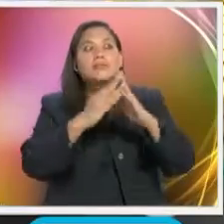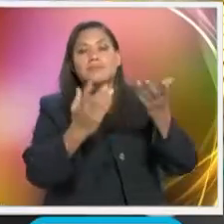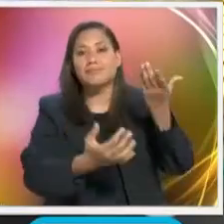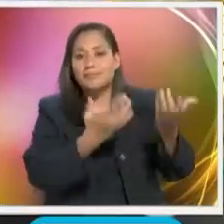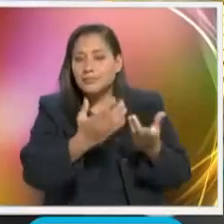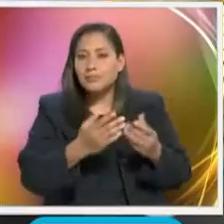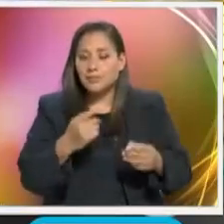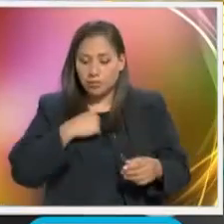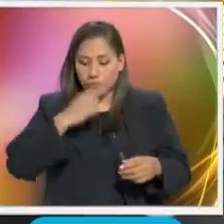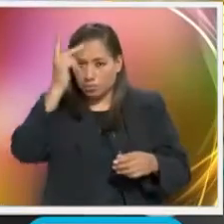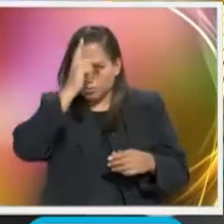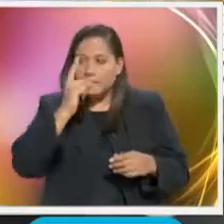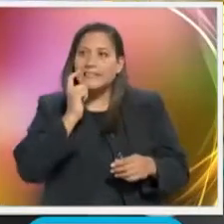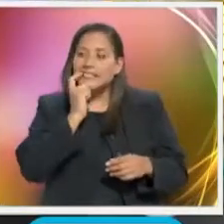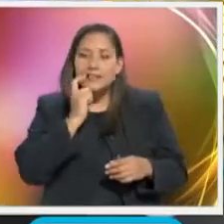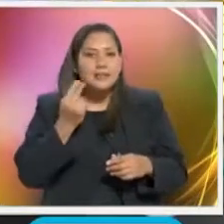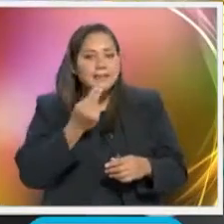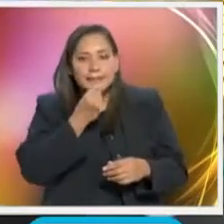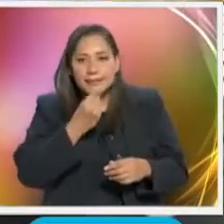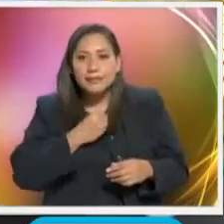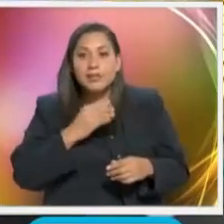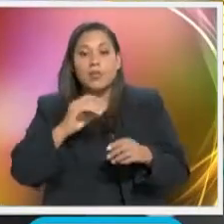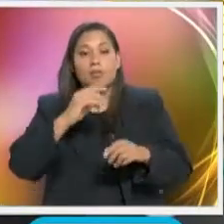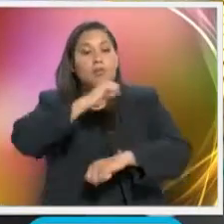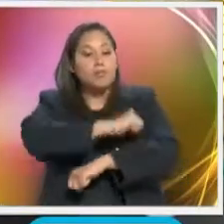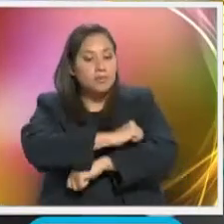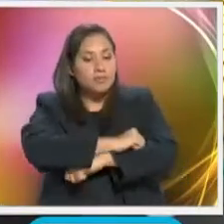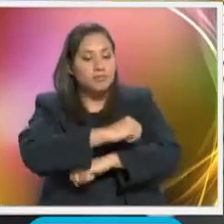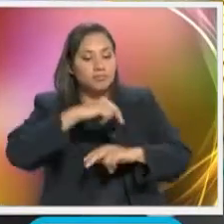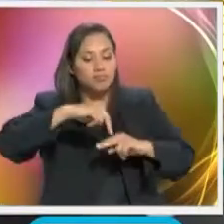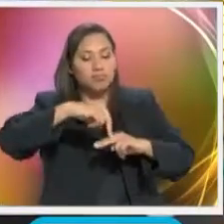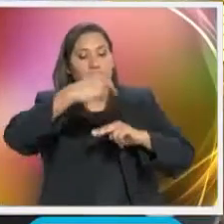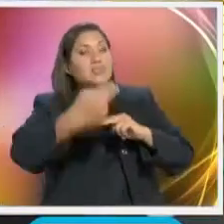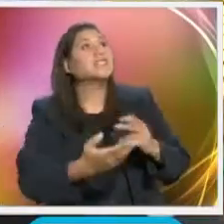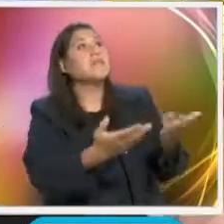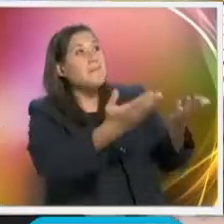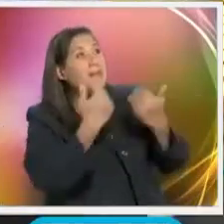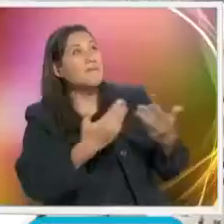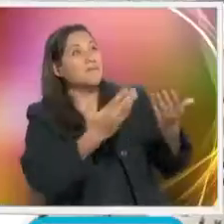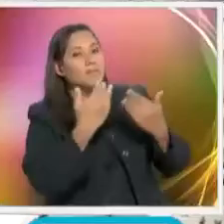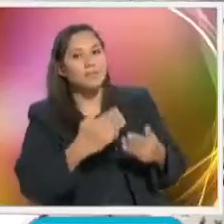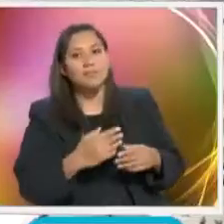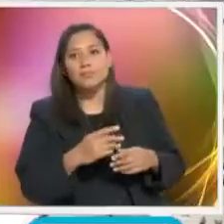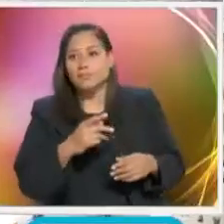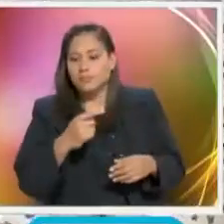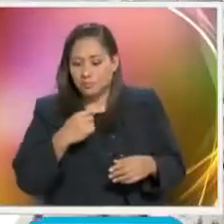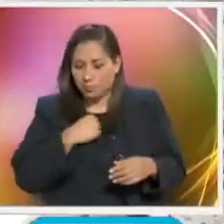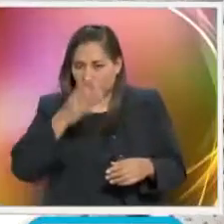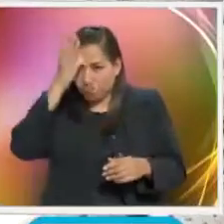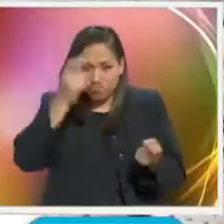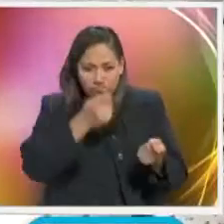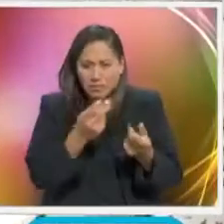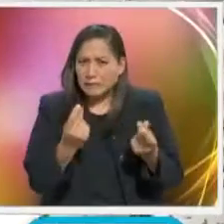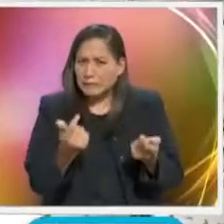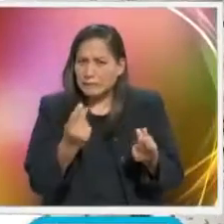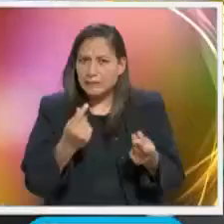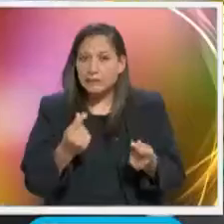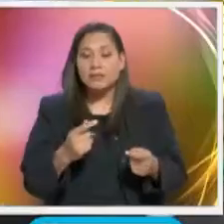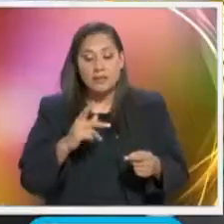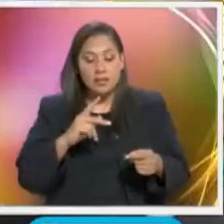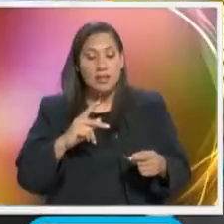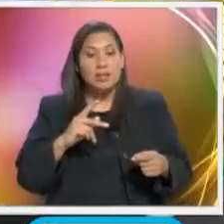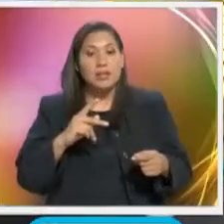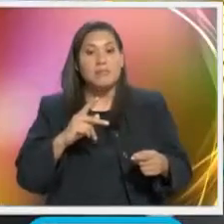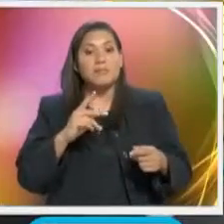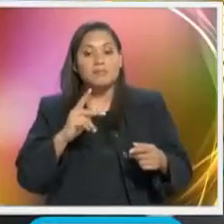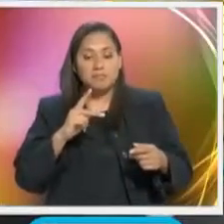tiene que salirse contigo o brincar por la ventana, etcétera. Debe ser Sí, que todo tu eso, vida- y todo eso lo tienes que hacer Y así, tienes que ¿no? confiar tu vida, ¿no? Tienes que